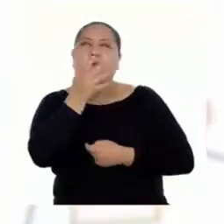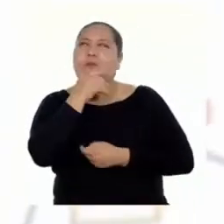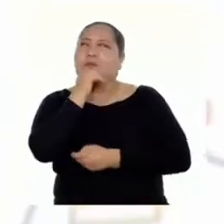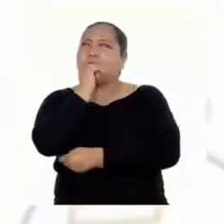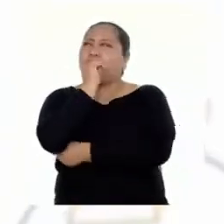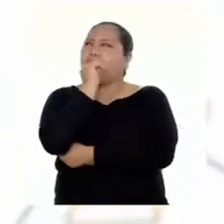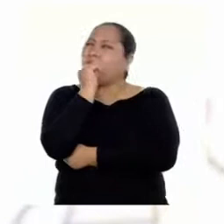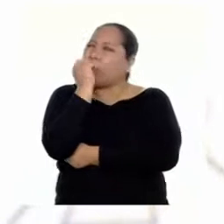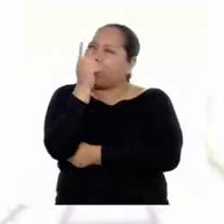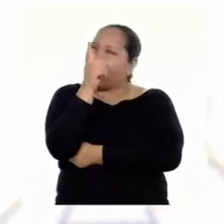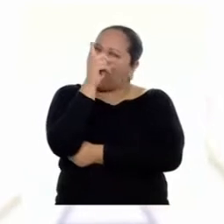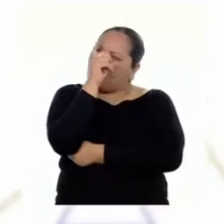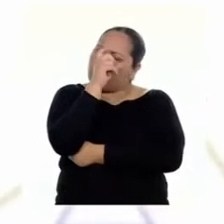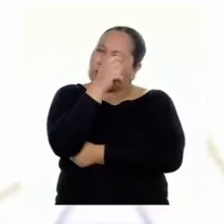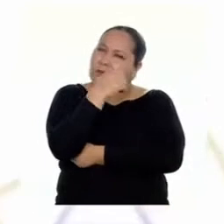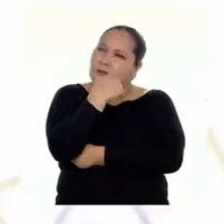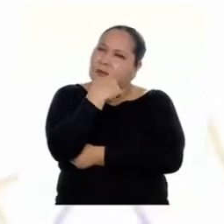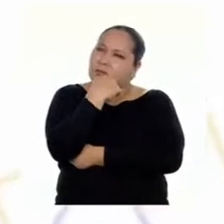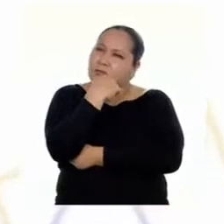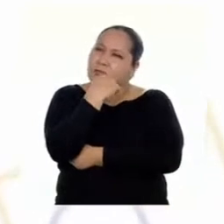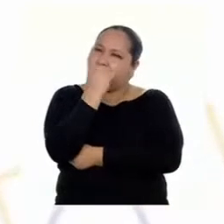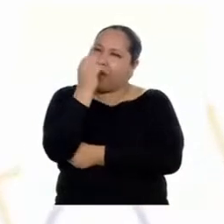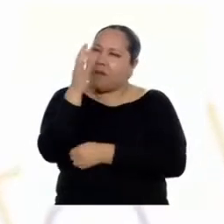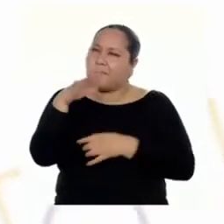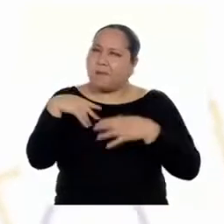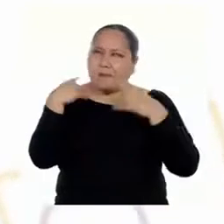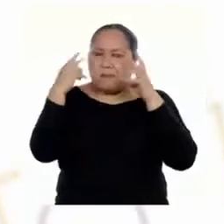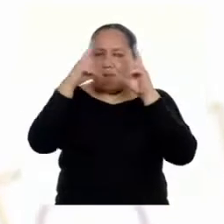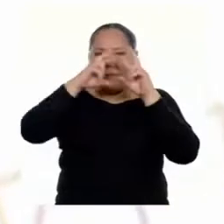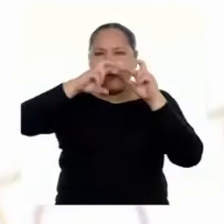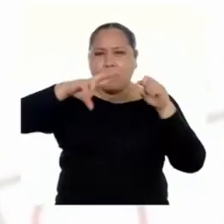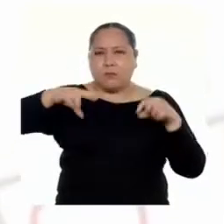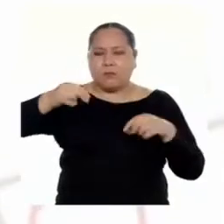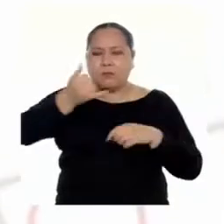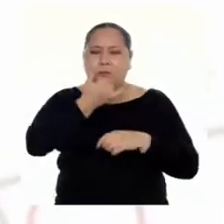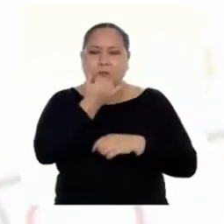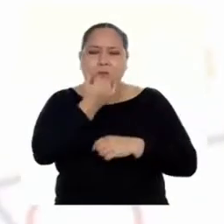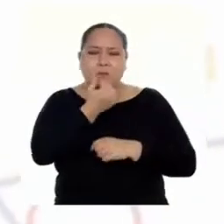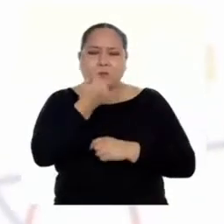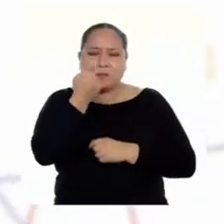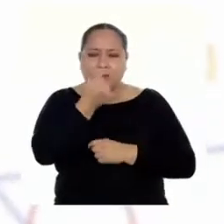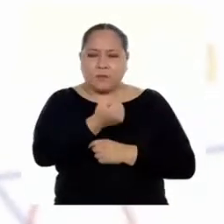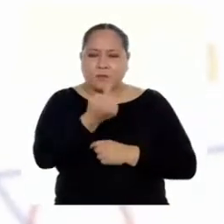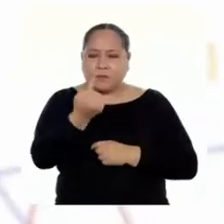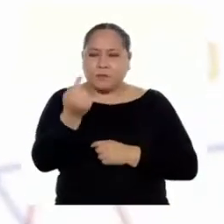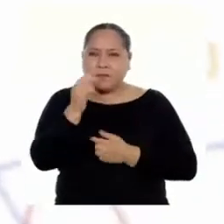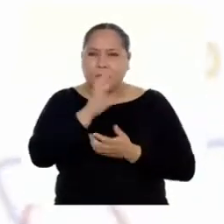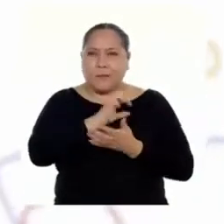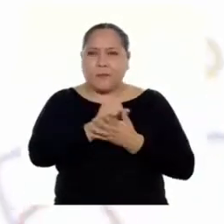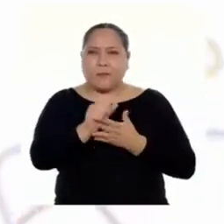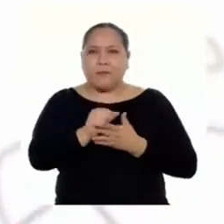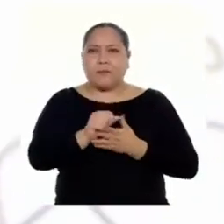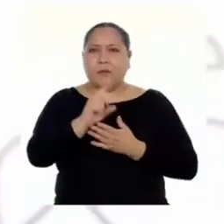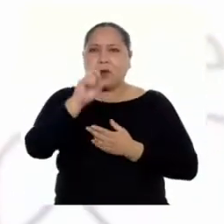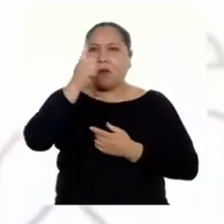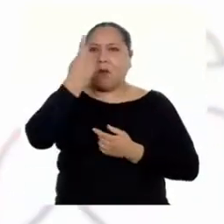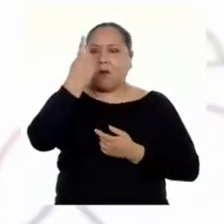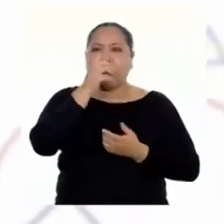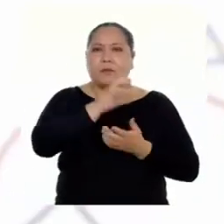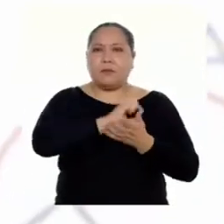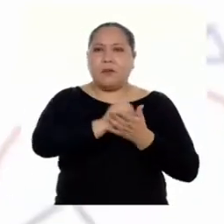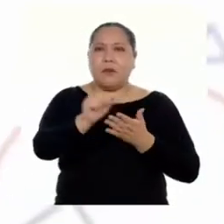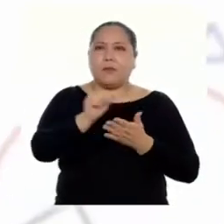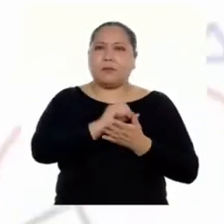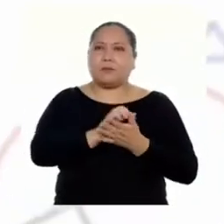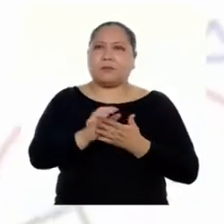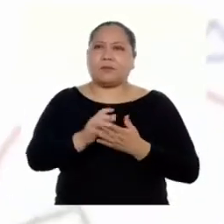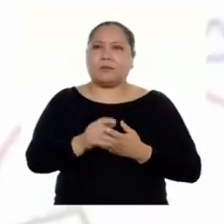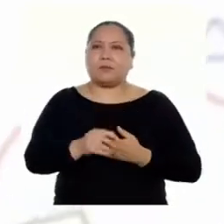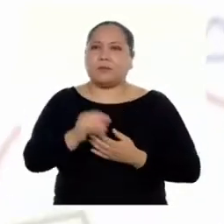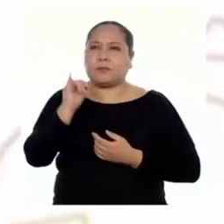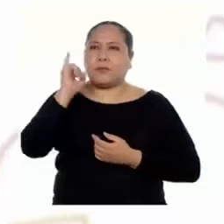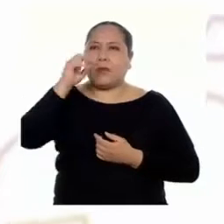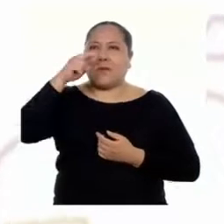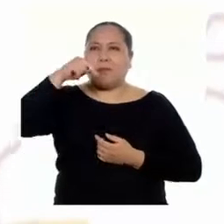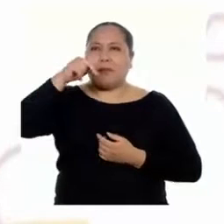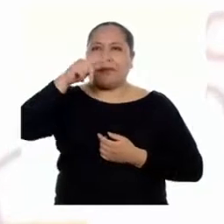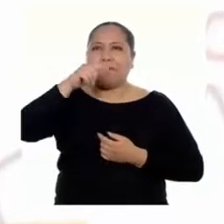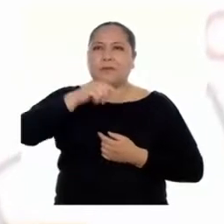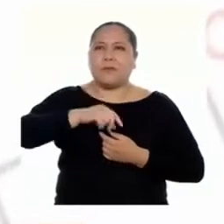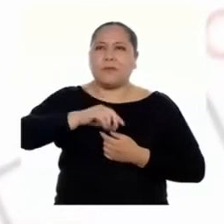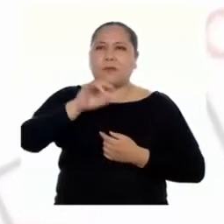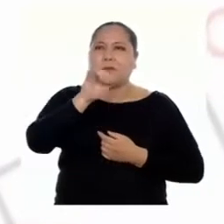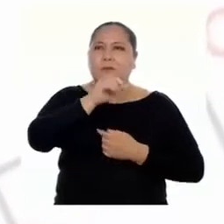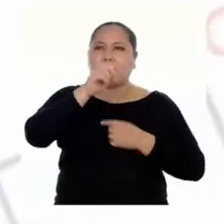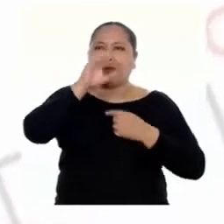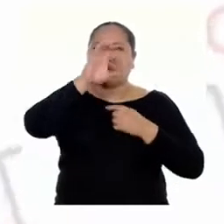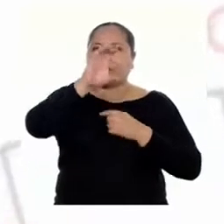me complica, pero podría ir analizando lo que sucede por cada mes. En el primer mes sería algo como que el interés es